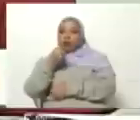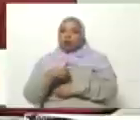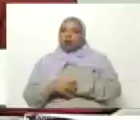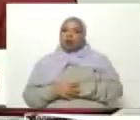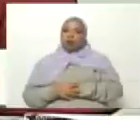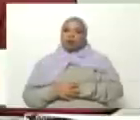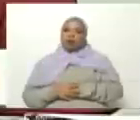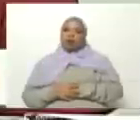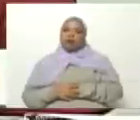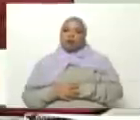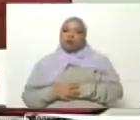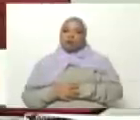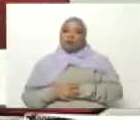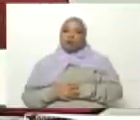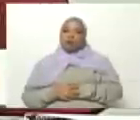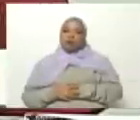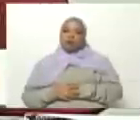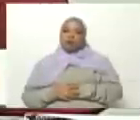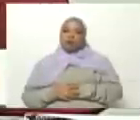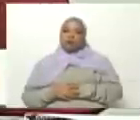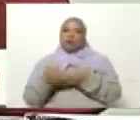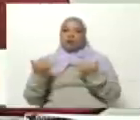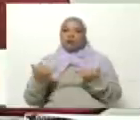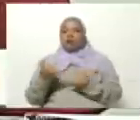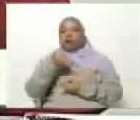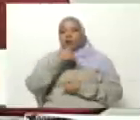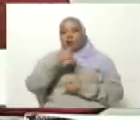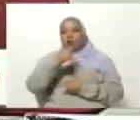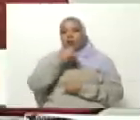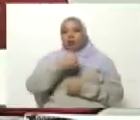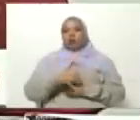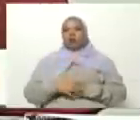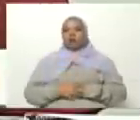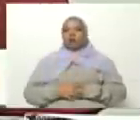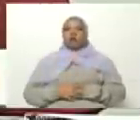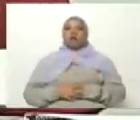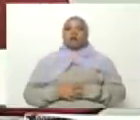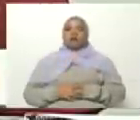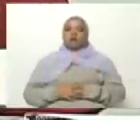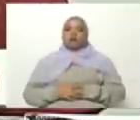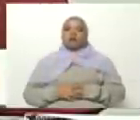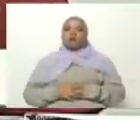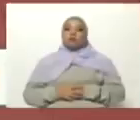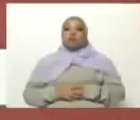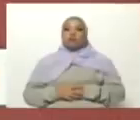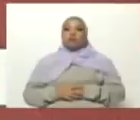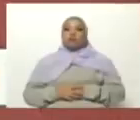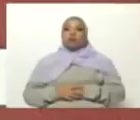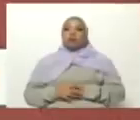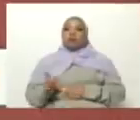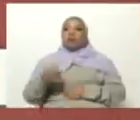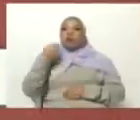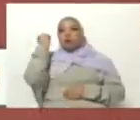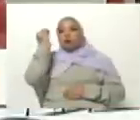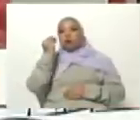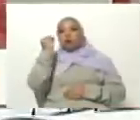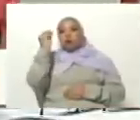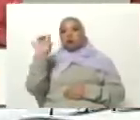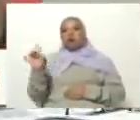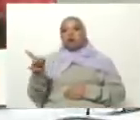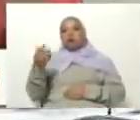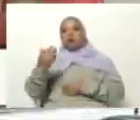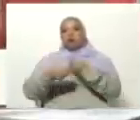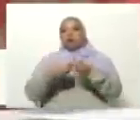Ahora, frente a esa oposición incoherente, aquí está el chavismo más unido que nunca. Un solo bloque